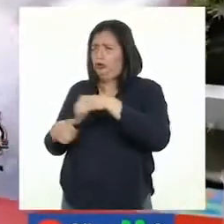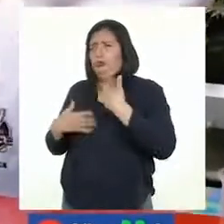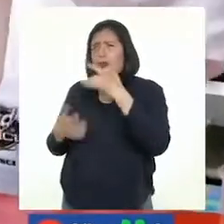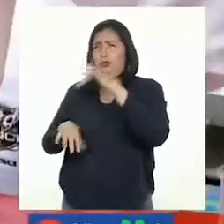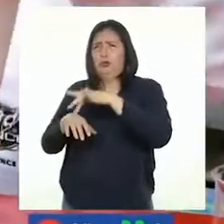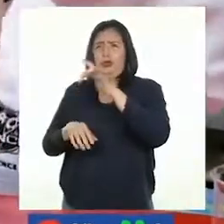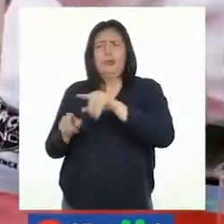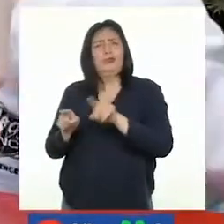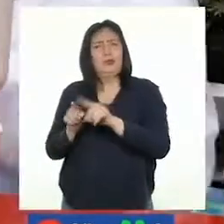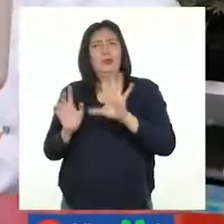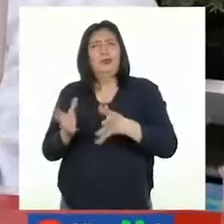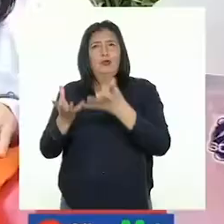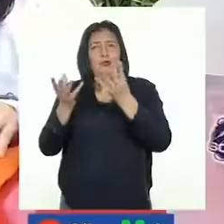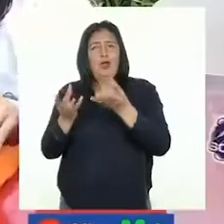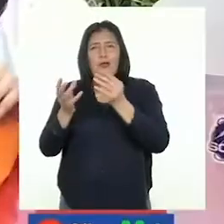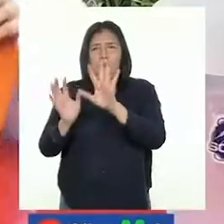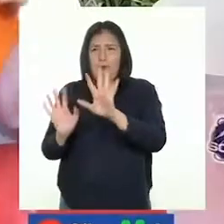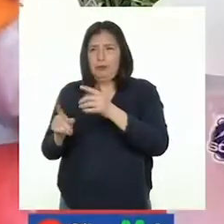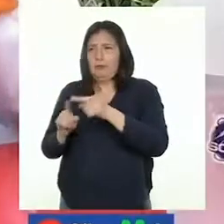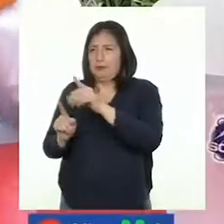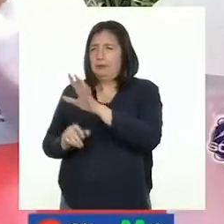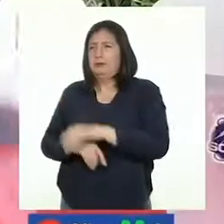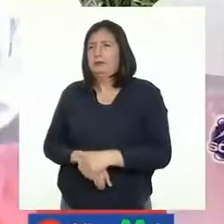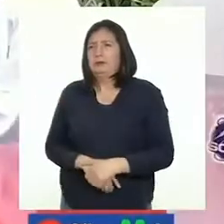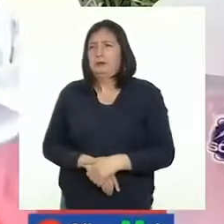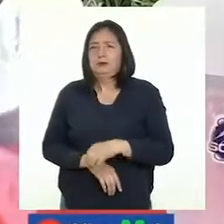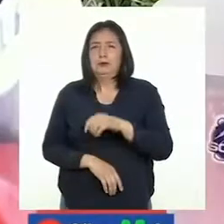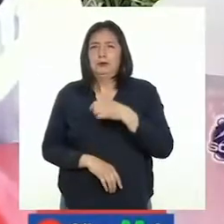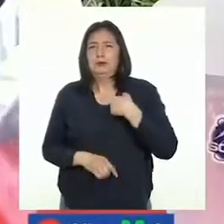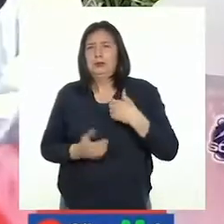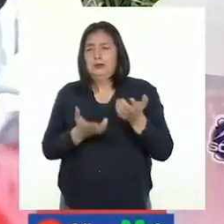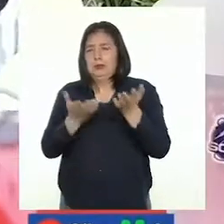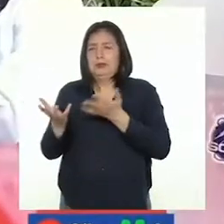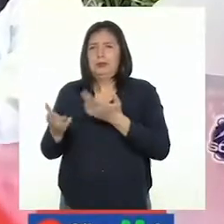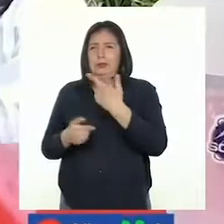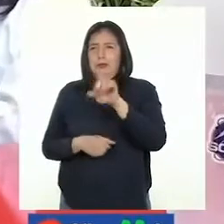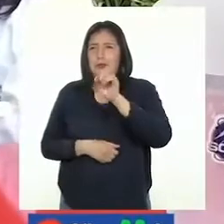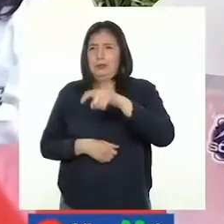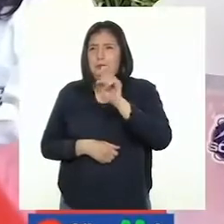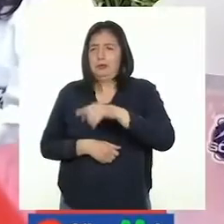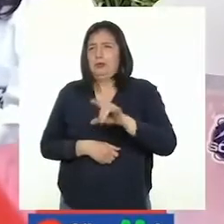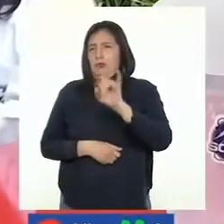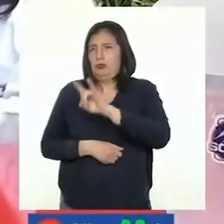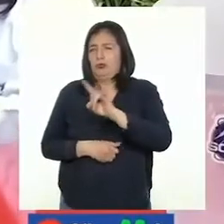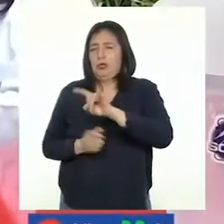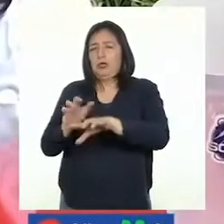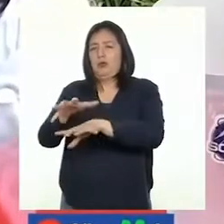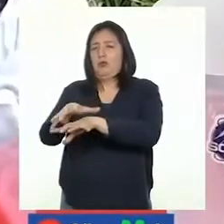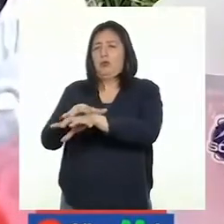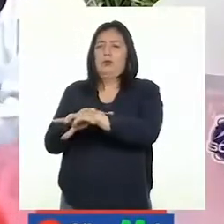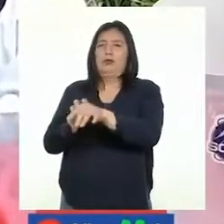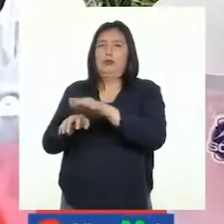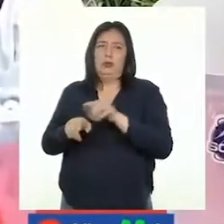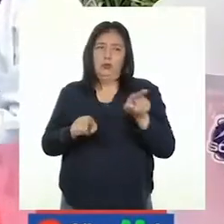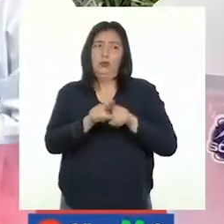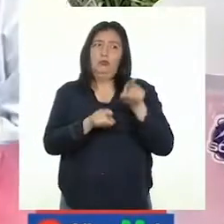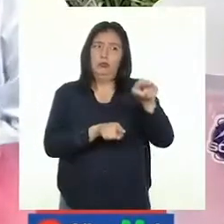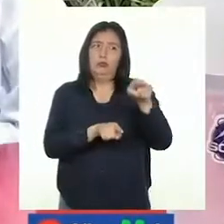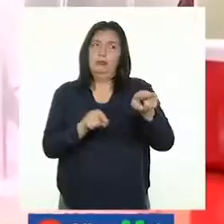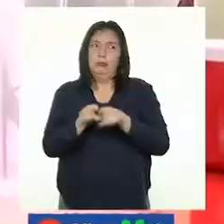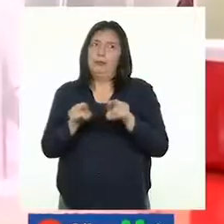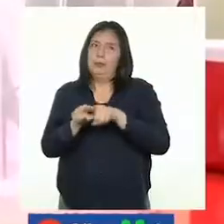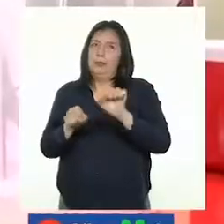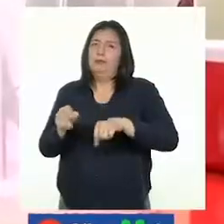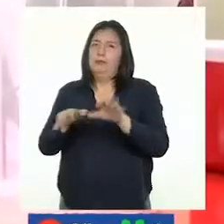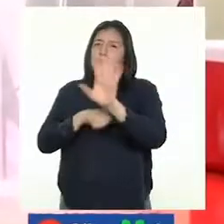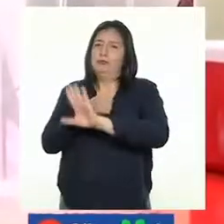poder tocar como una especie de algodón de azúcar. Pero para eso yo he traído algo y necesito utilizar guantes de seguridad y te recomiendo que tú también te pongas los guantes